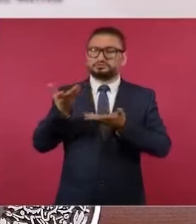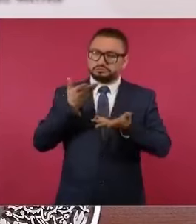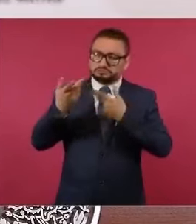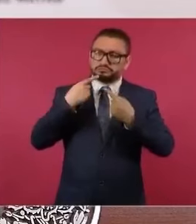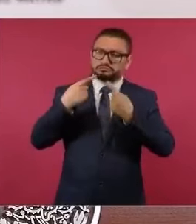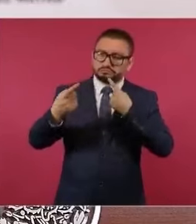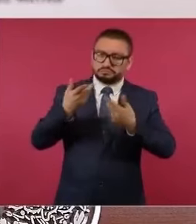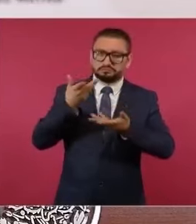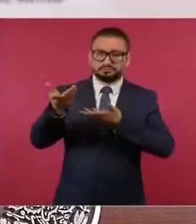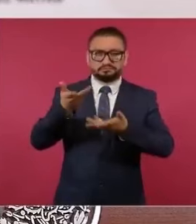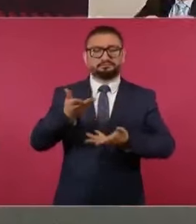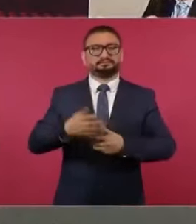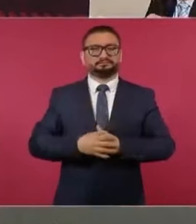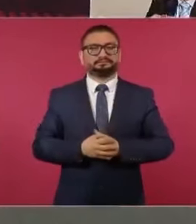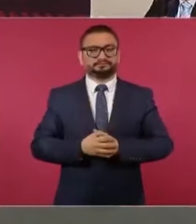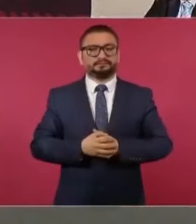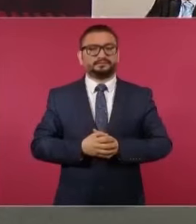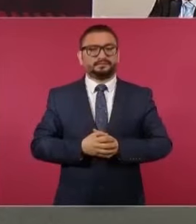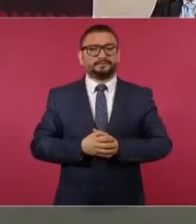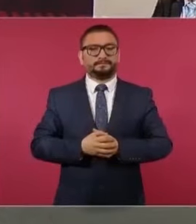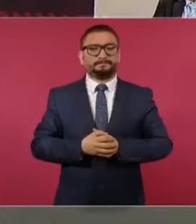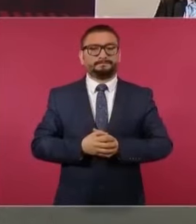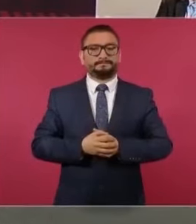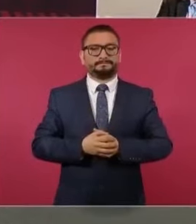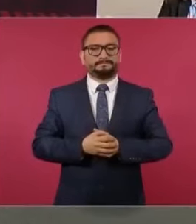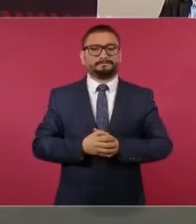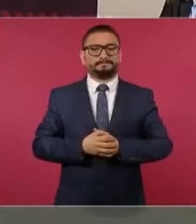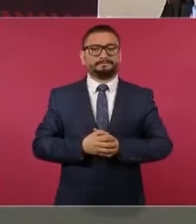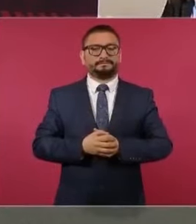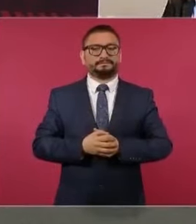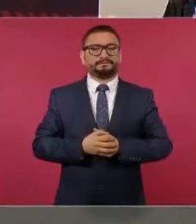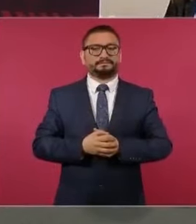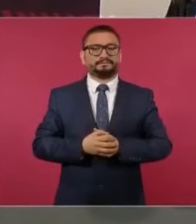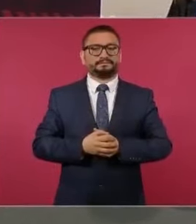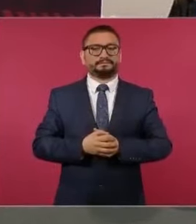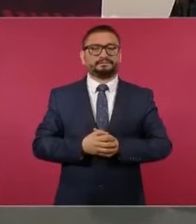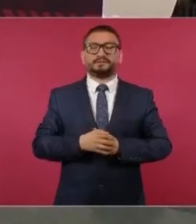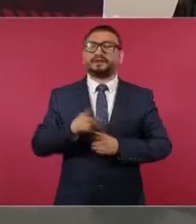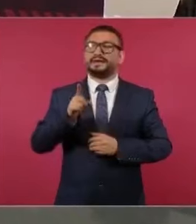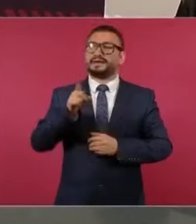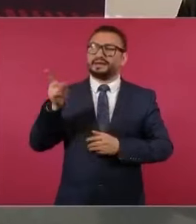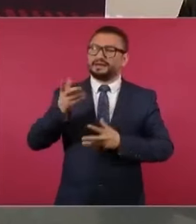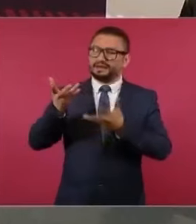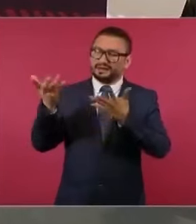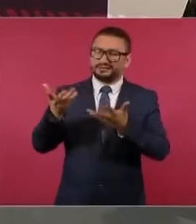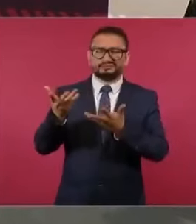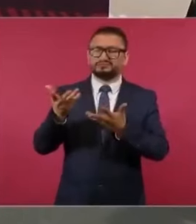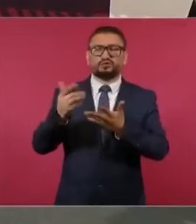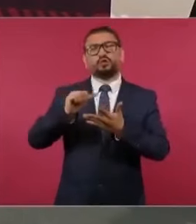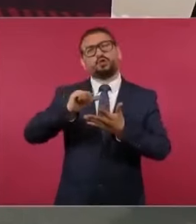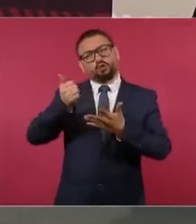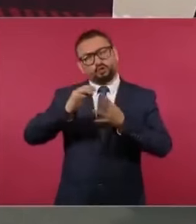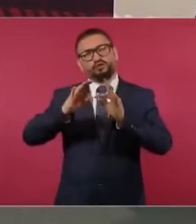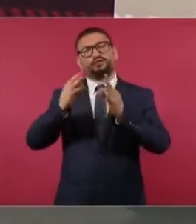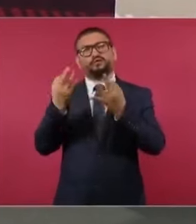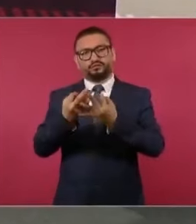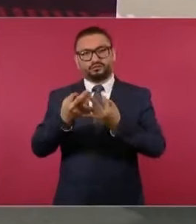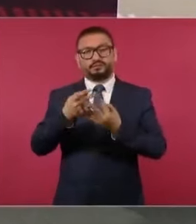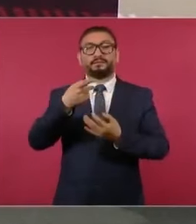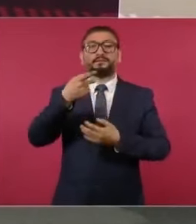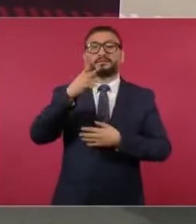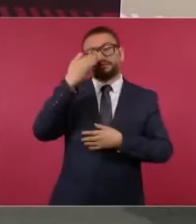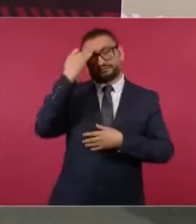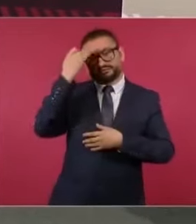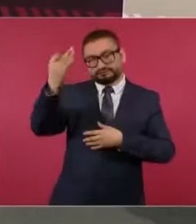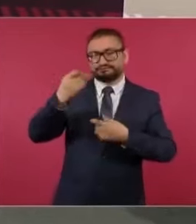ámbito político pero confiamos en que las buenas relaciones entre ambos países prevalecerán y se logrará un acuerdo satisfactorio En beneficio de